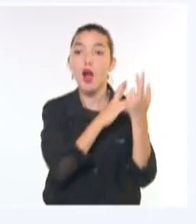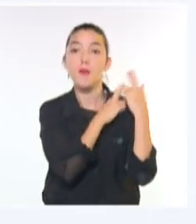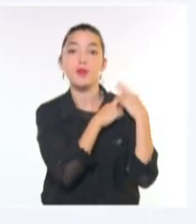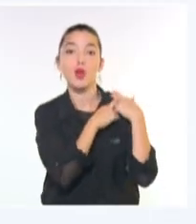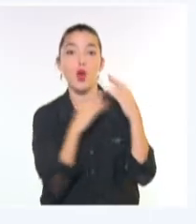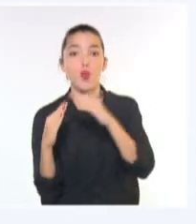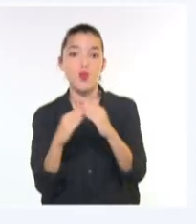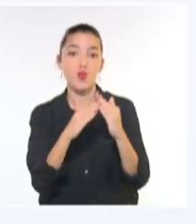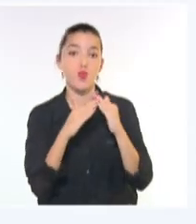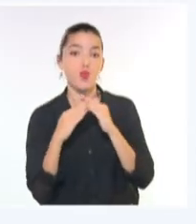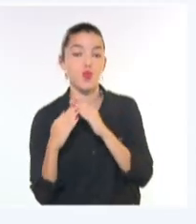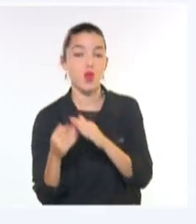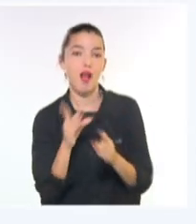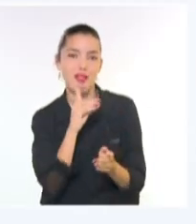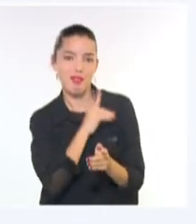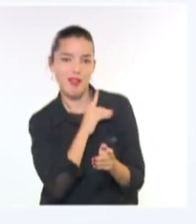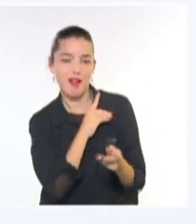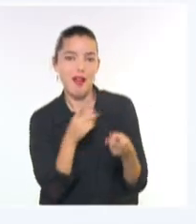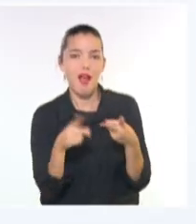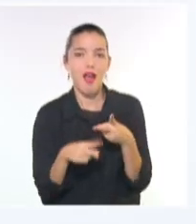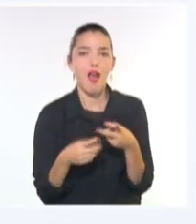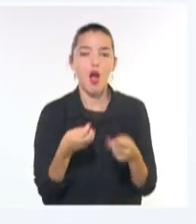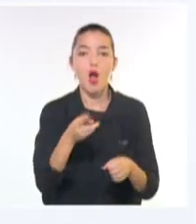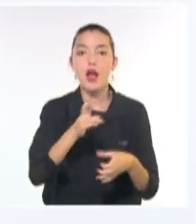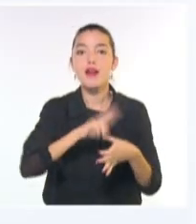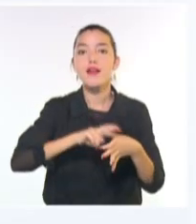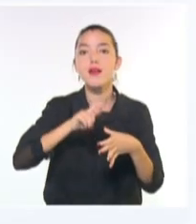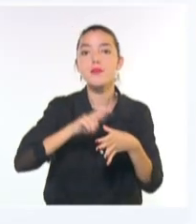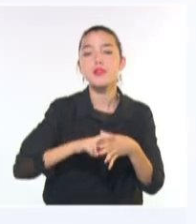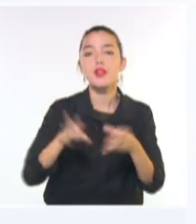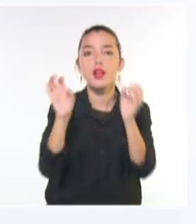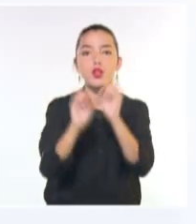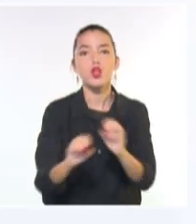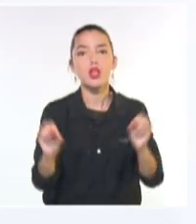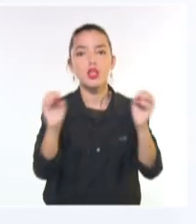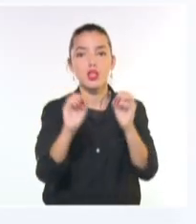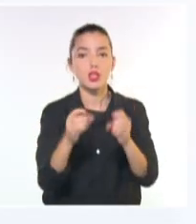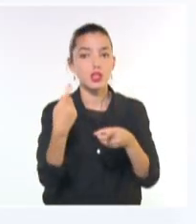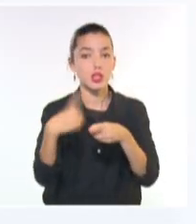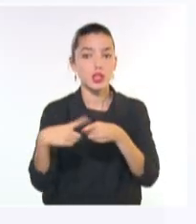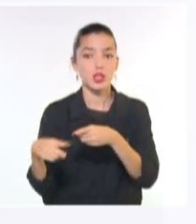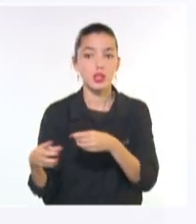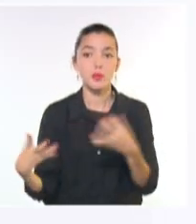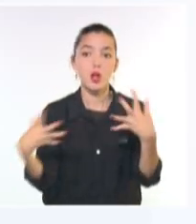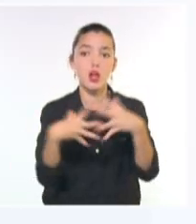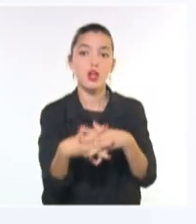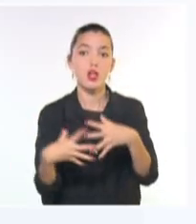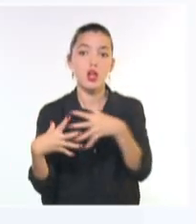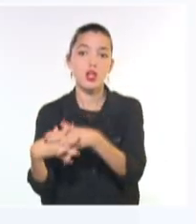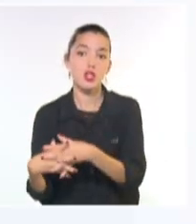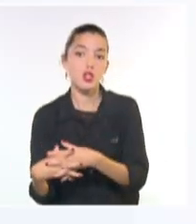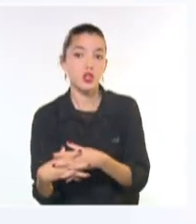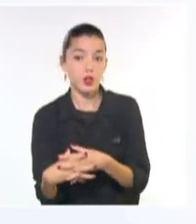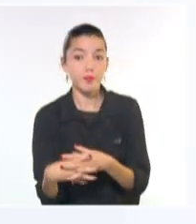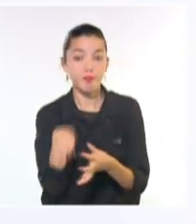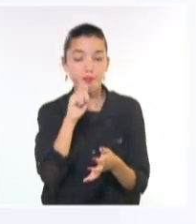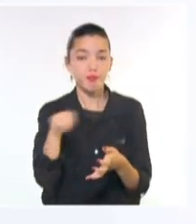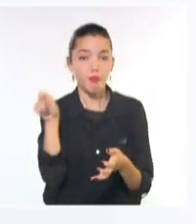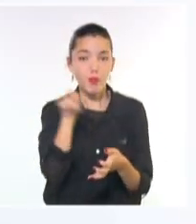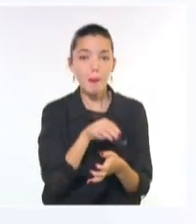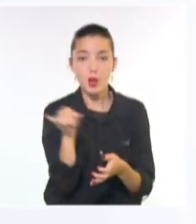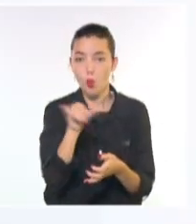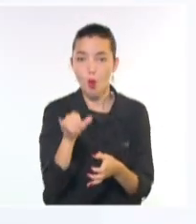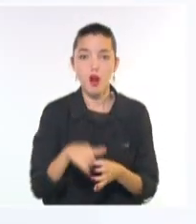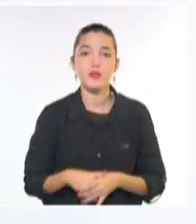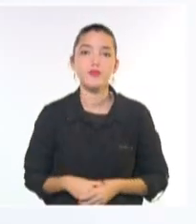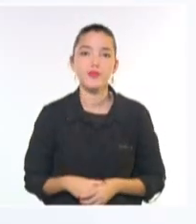son los delegados, los representantes de otros organismos que tienen que ver con la gestión del riesgo, porque obviamente es